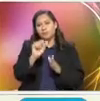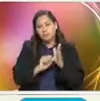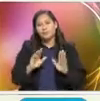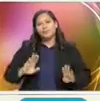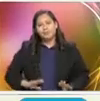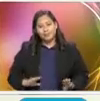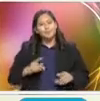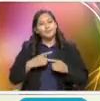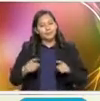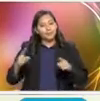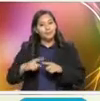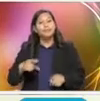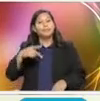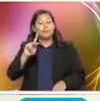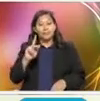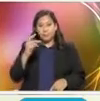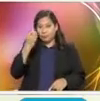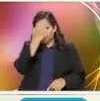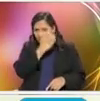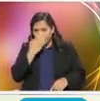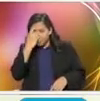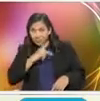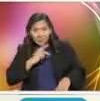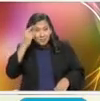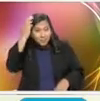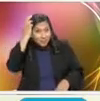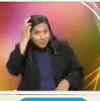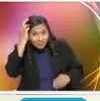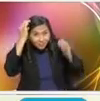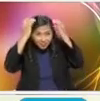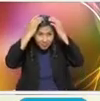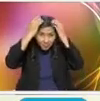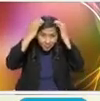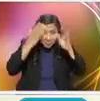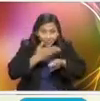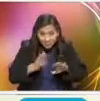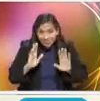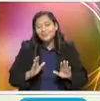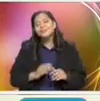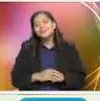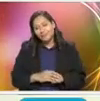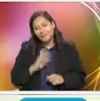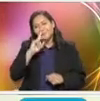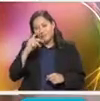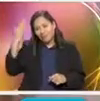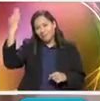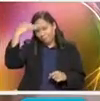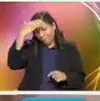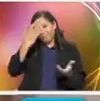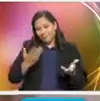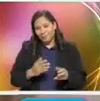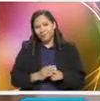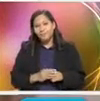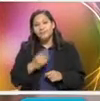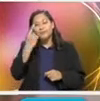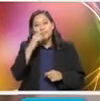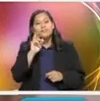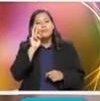diferente. Pero sí, si vemos que nuestro cabello ya comienza a tener raíz, sí mejor cubrirnos las canas para